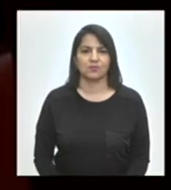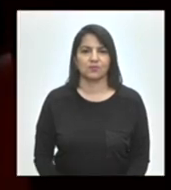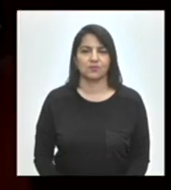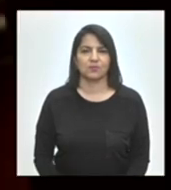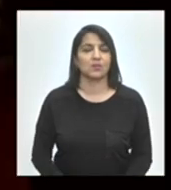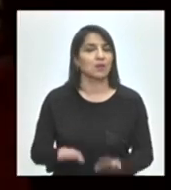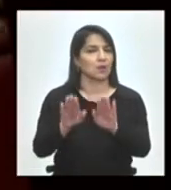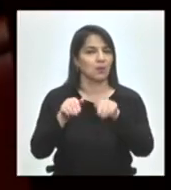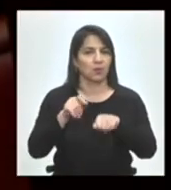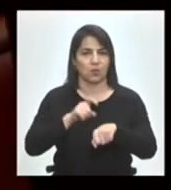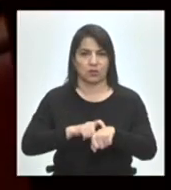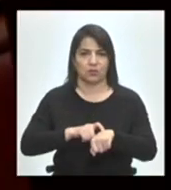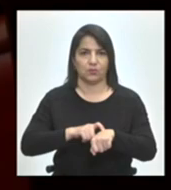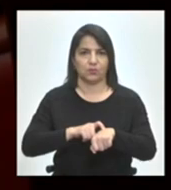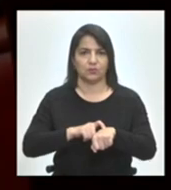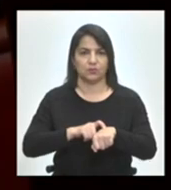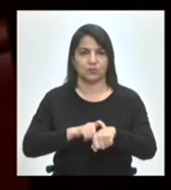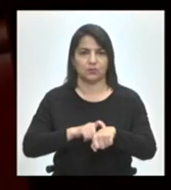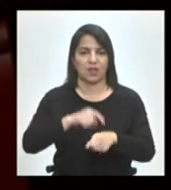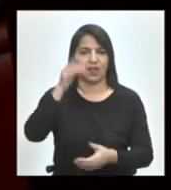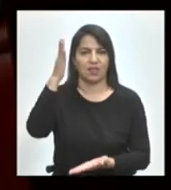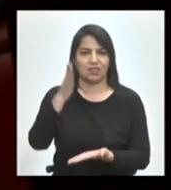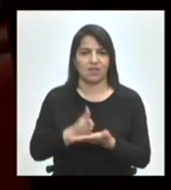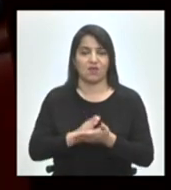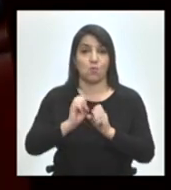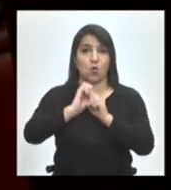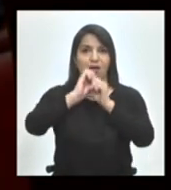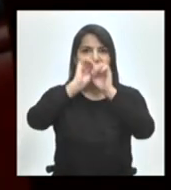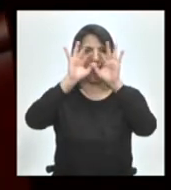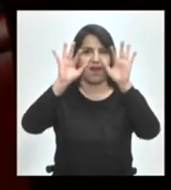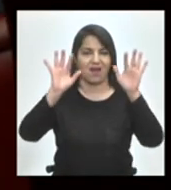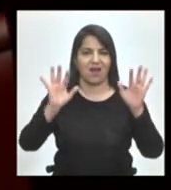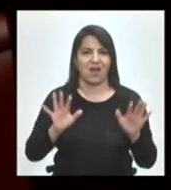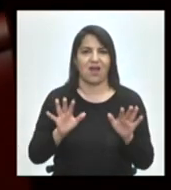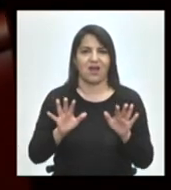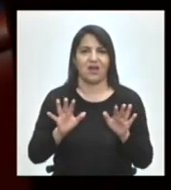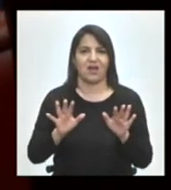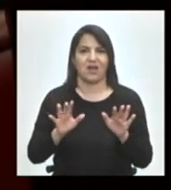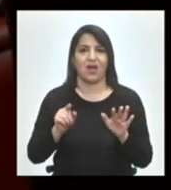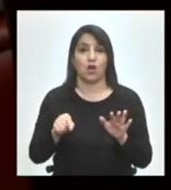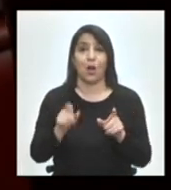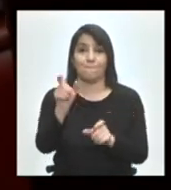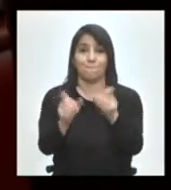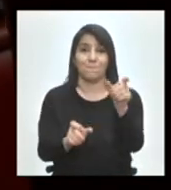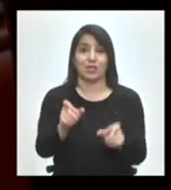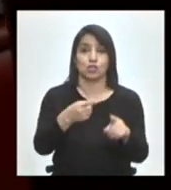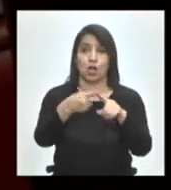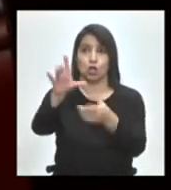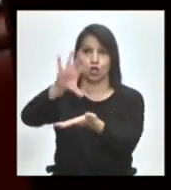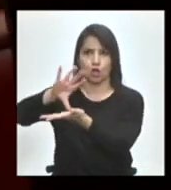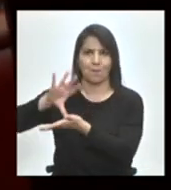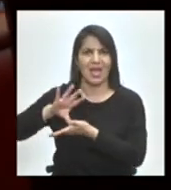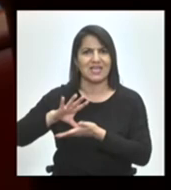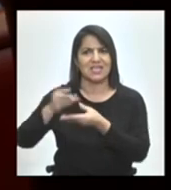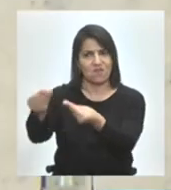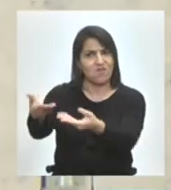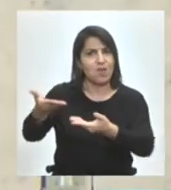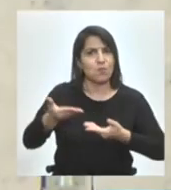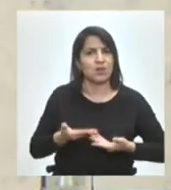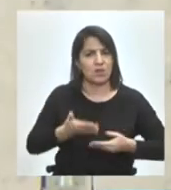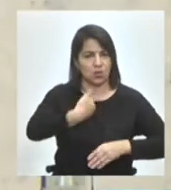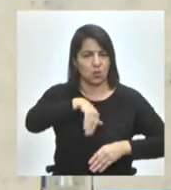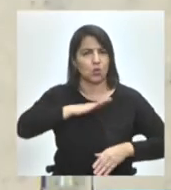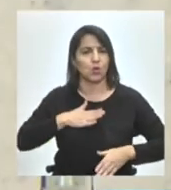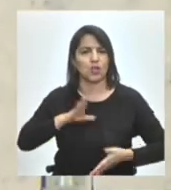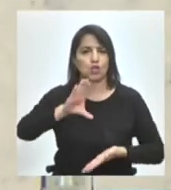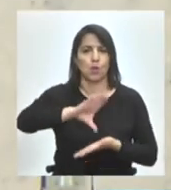Al mismo tiempo, debemos tener claro que los hermanos extranjeros son bienvenidos en nuestro país